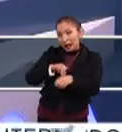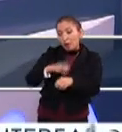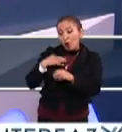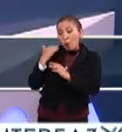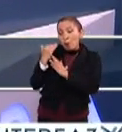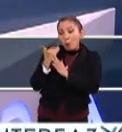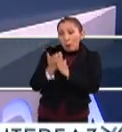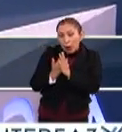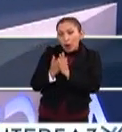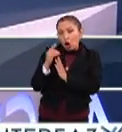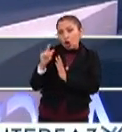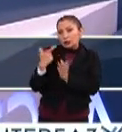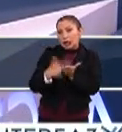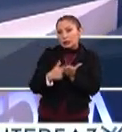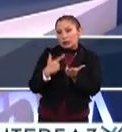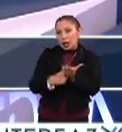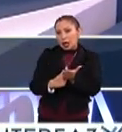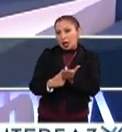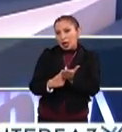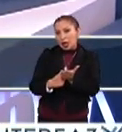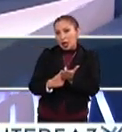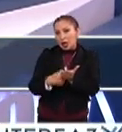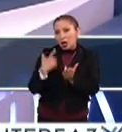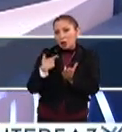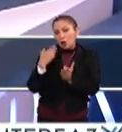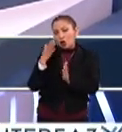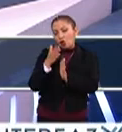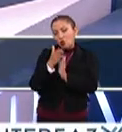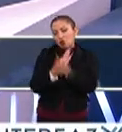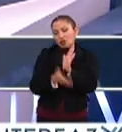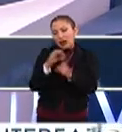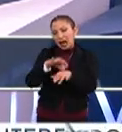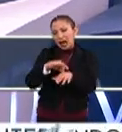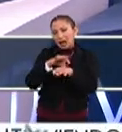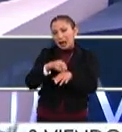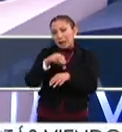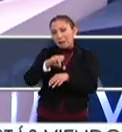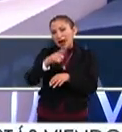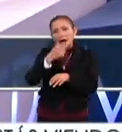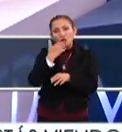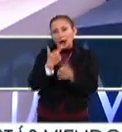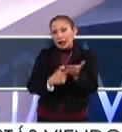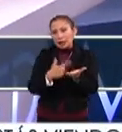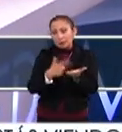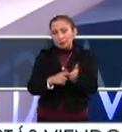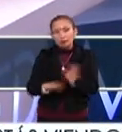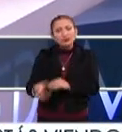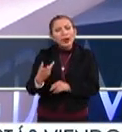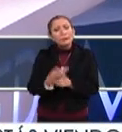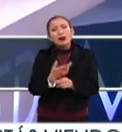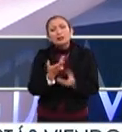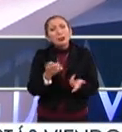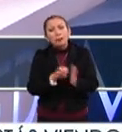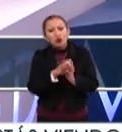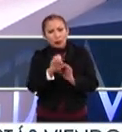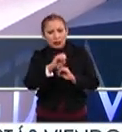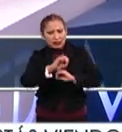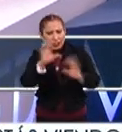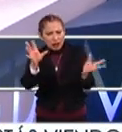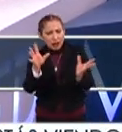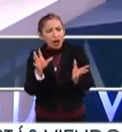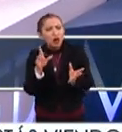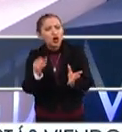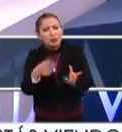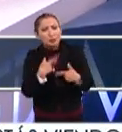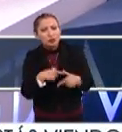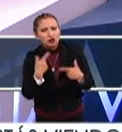bajo contenido de grasa, ¿no? Cortes magros en esta parte. Ahora, está recomendando que hacer. Ahora, ¿qué pasa también para que quede claro